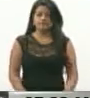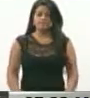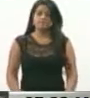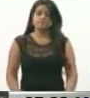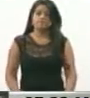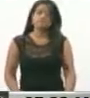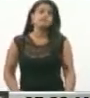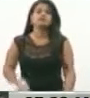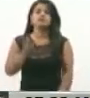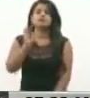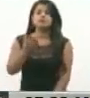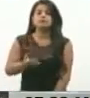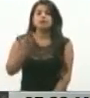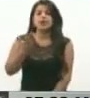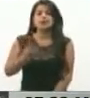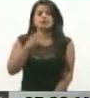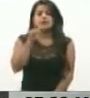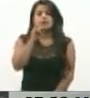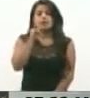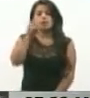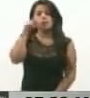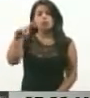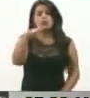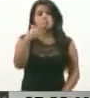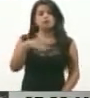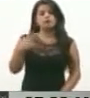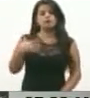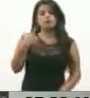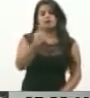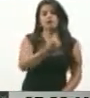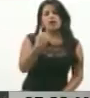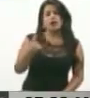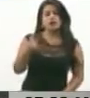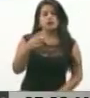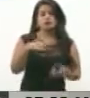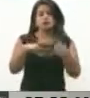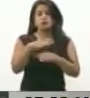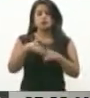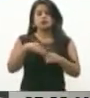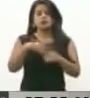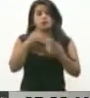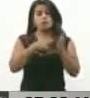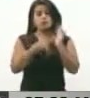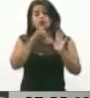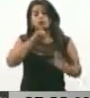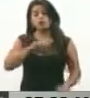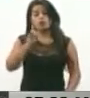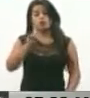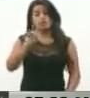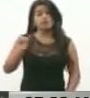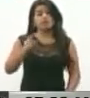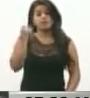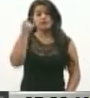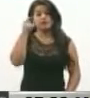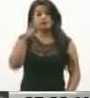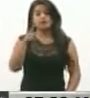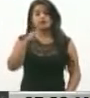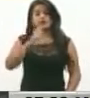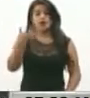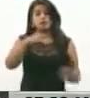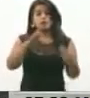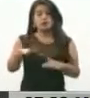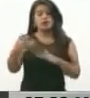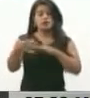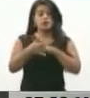Herramientas fundamentales para que nuestro pueblo disfrute de cada actuación. Una transmisión histórica por primera vez se hace de esta forma, apoyada en la